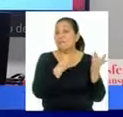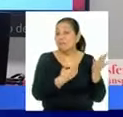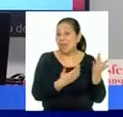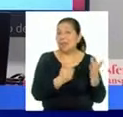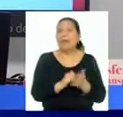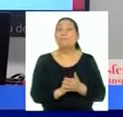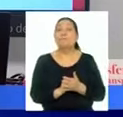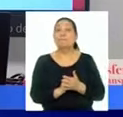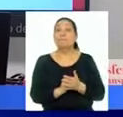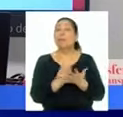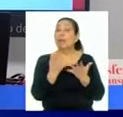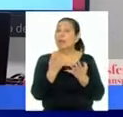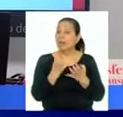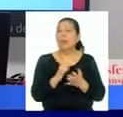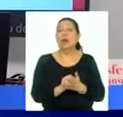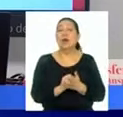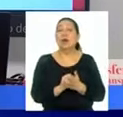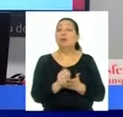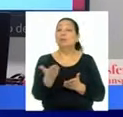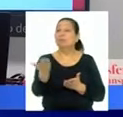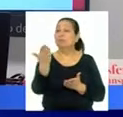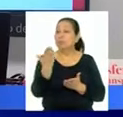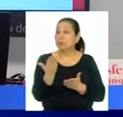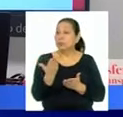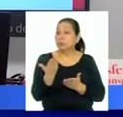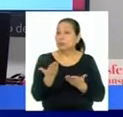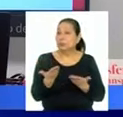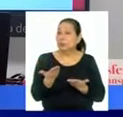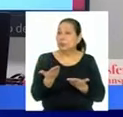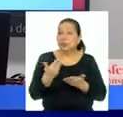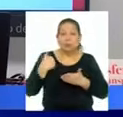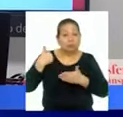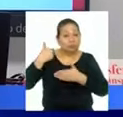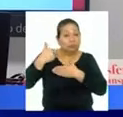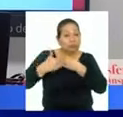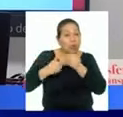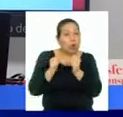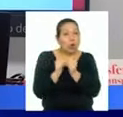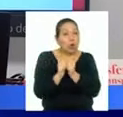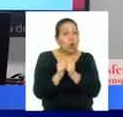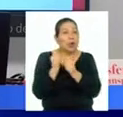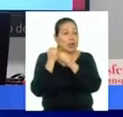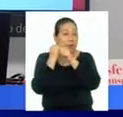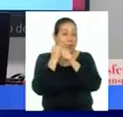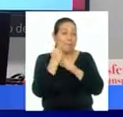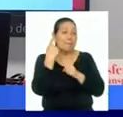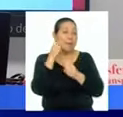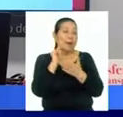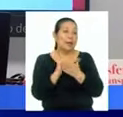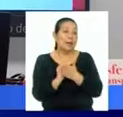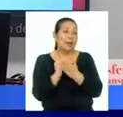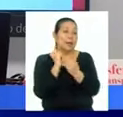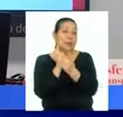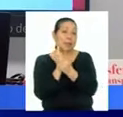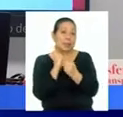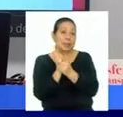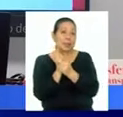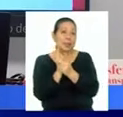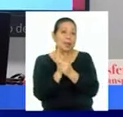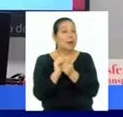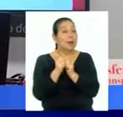terminar? Quisiéramos solicitar que haya una continuidad con los esfuerzos para que se consolide